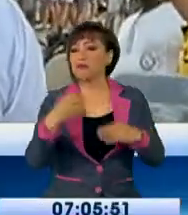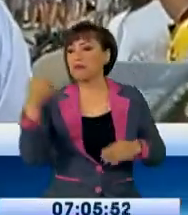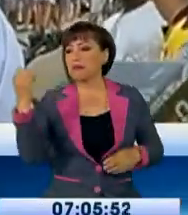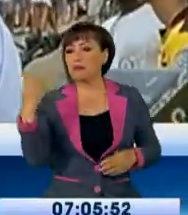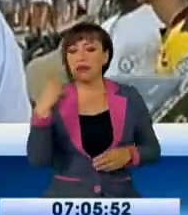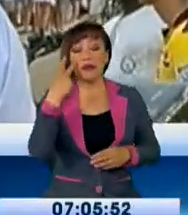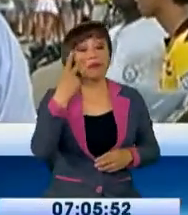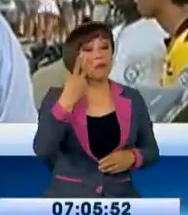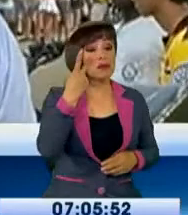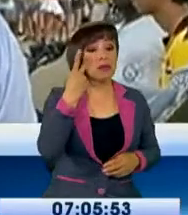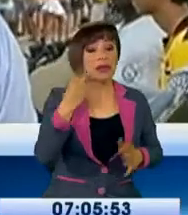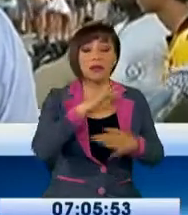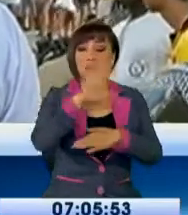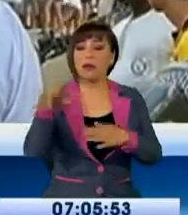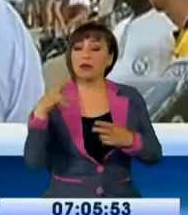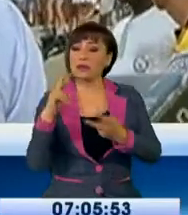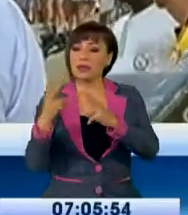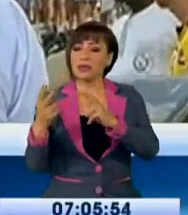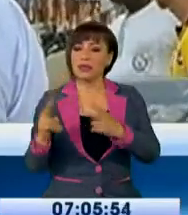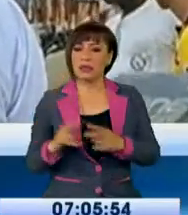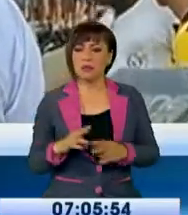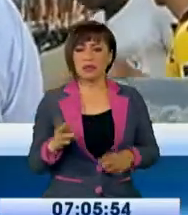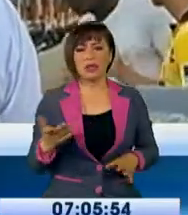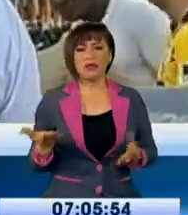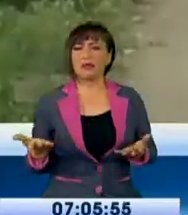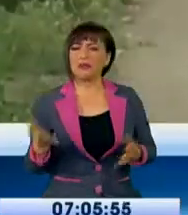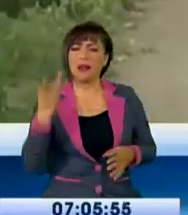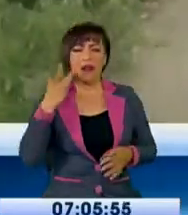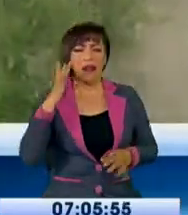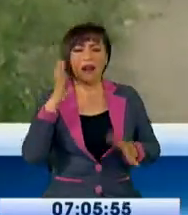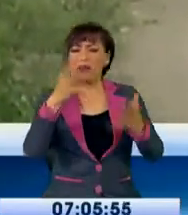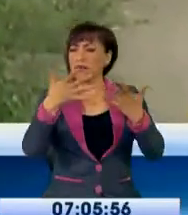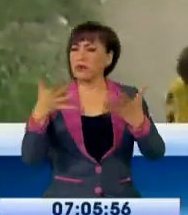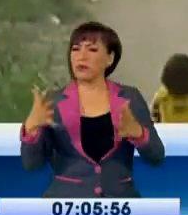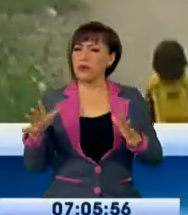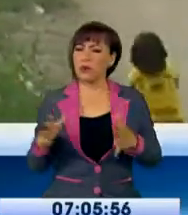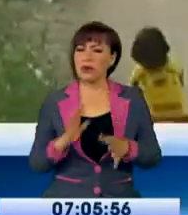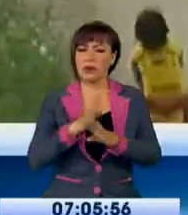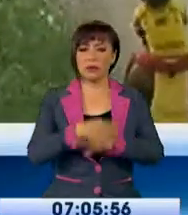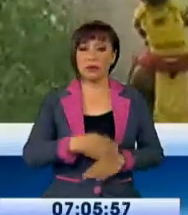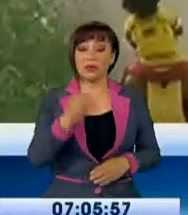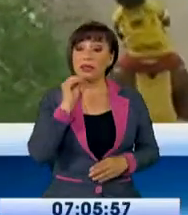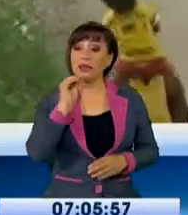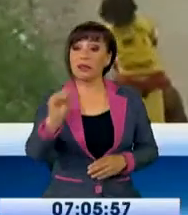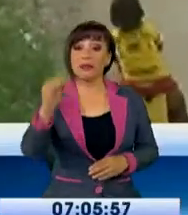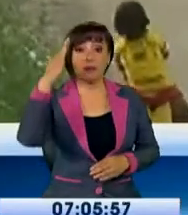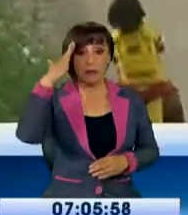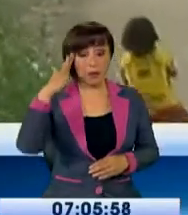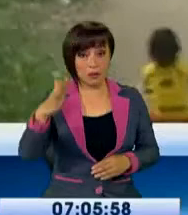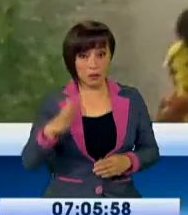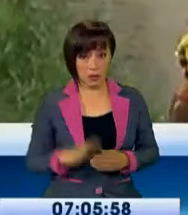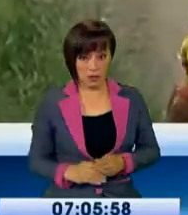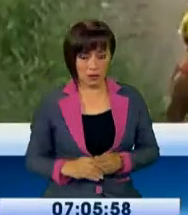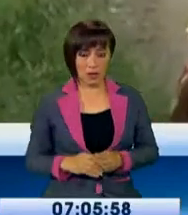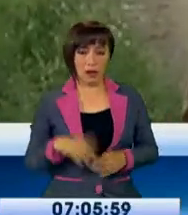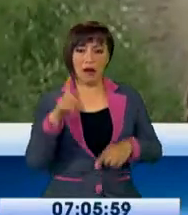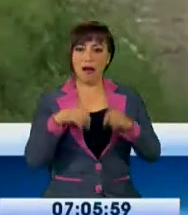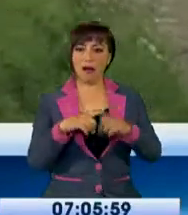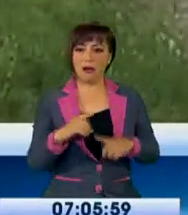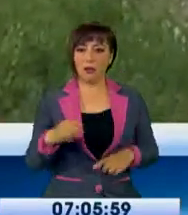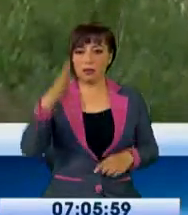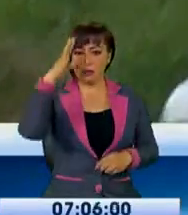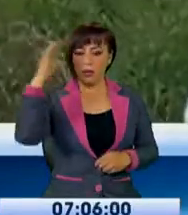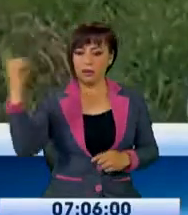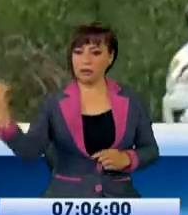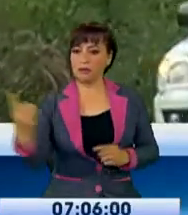vez lo, me imagino los malos olores también, ¿no? Una vez alertada la policía, miembros de la DINASET y